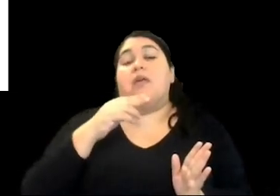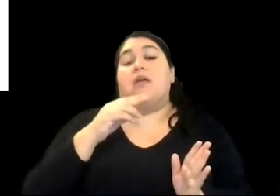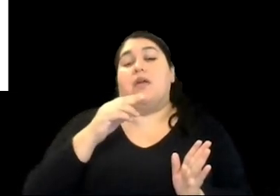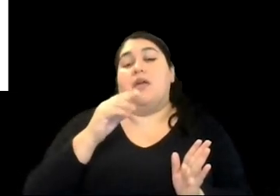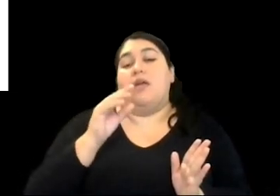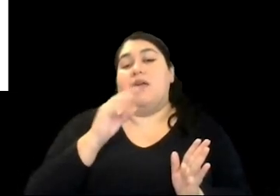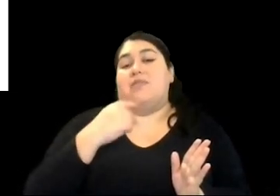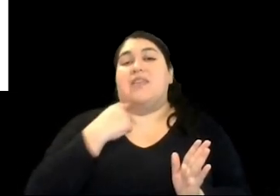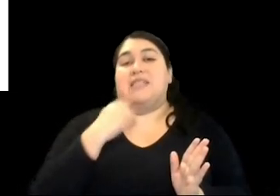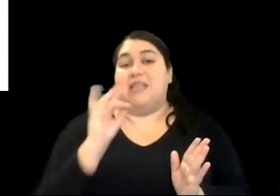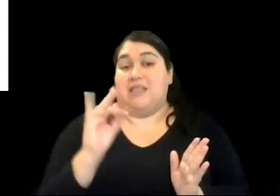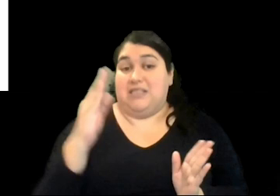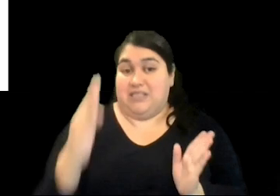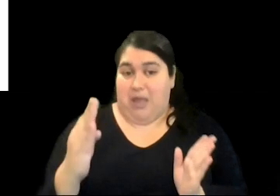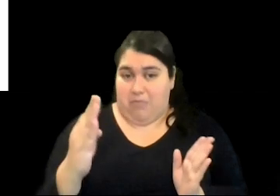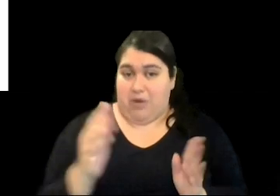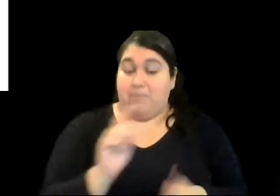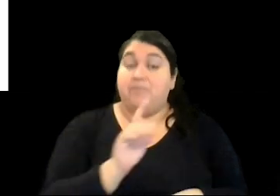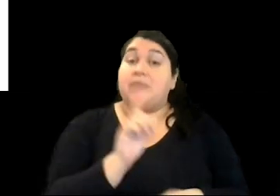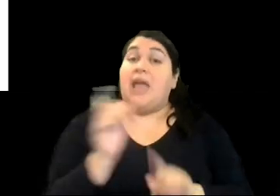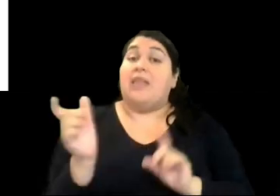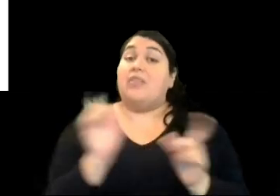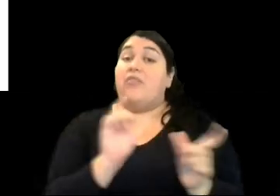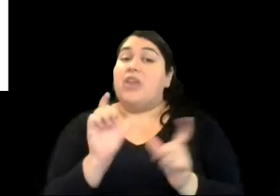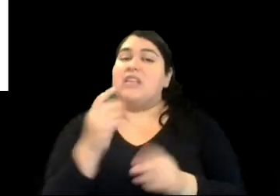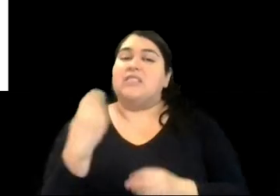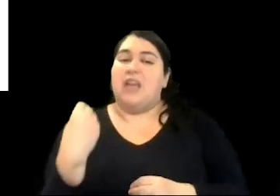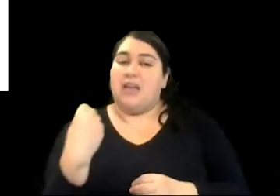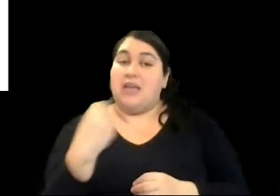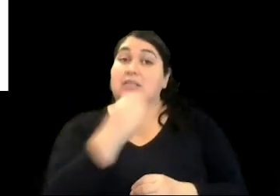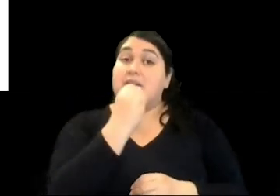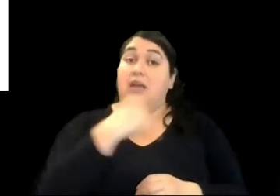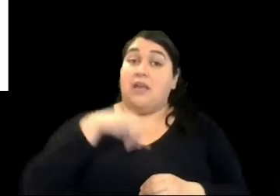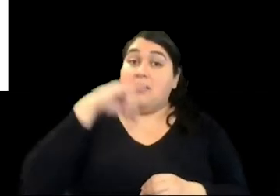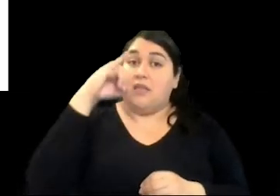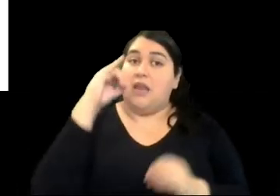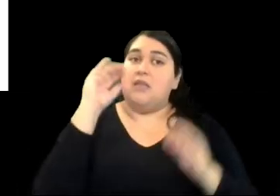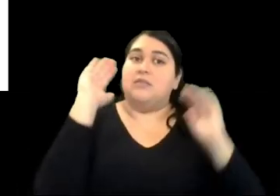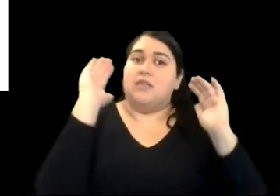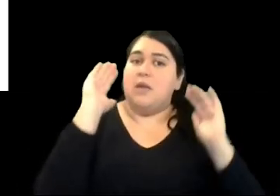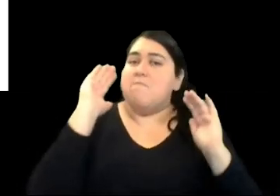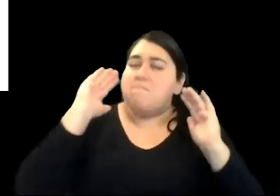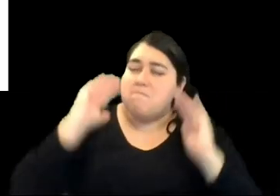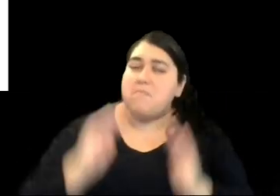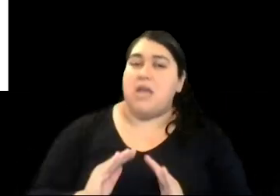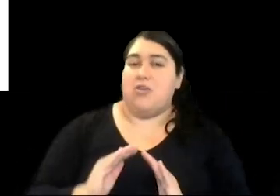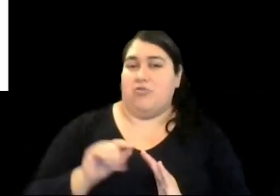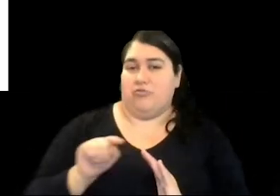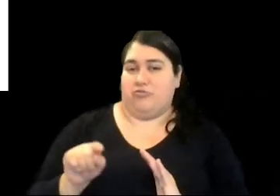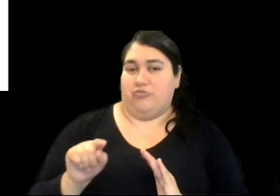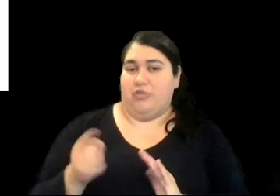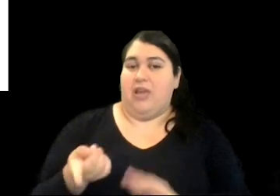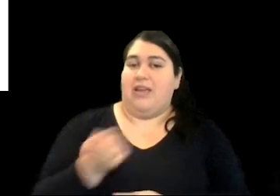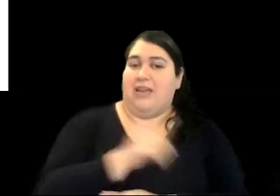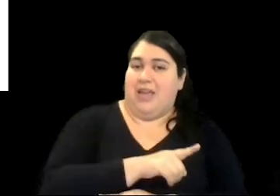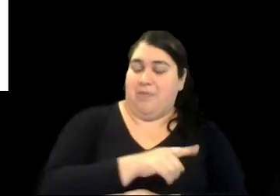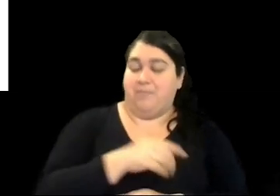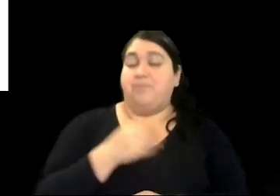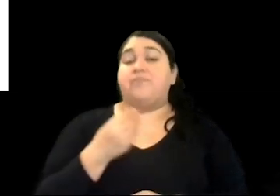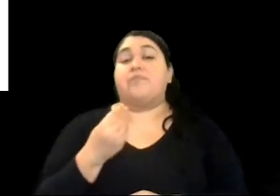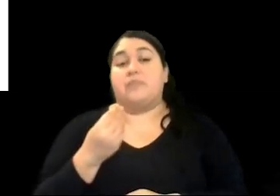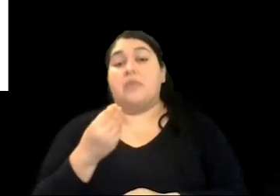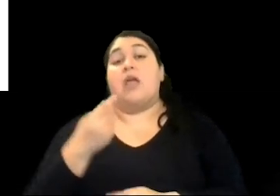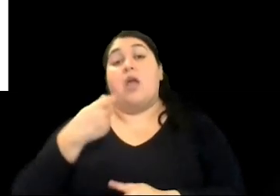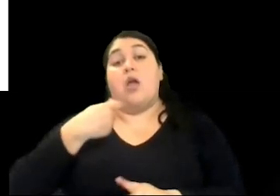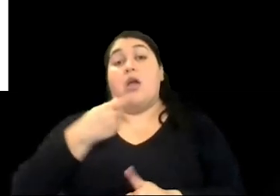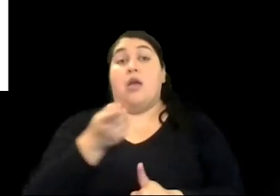La diferencia con el primer grupo es que la condonación de intereses es más baja. Por eso, si bien hay menos cuotas en el